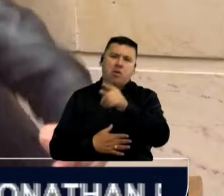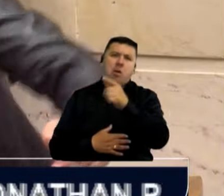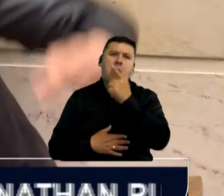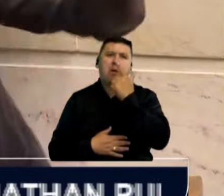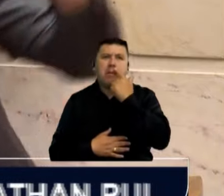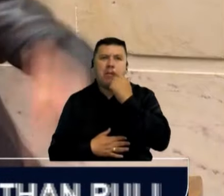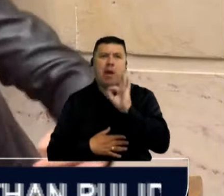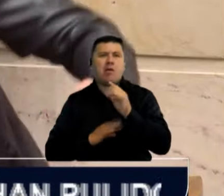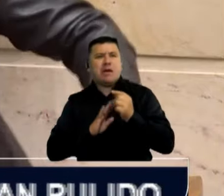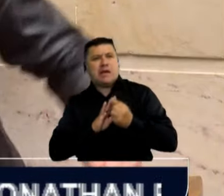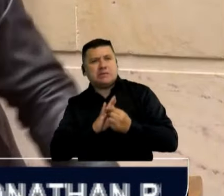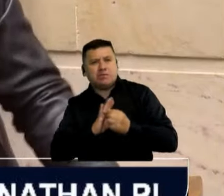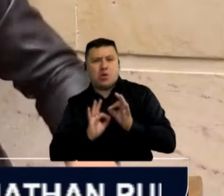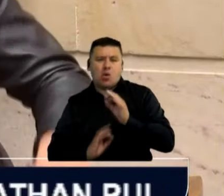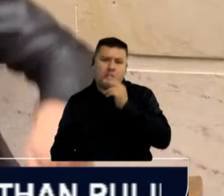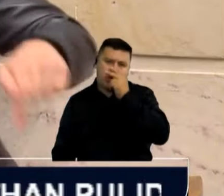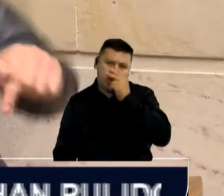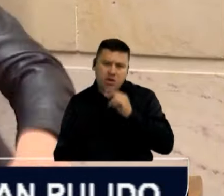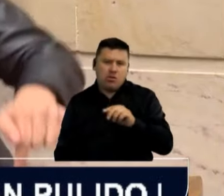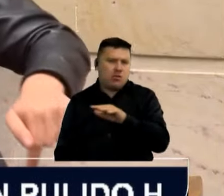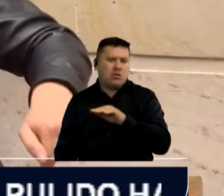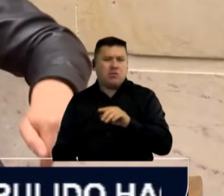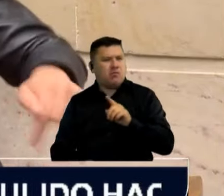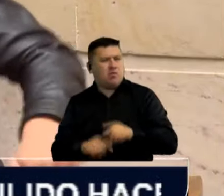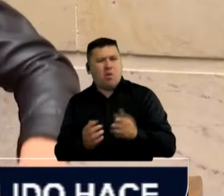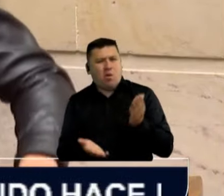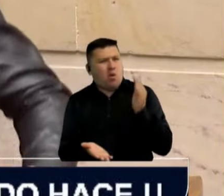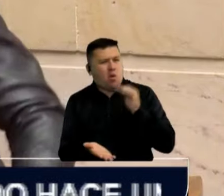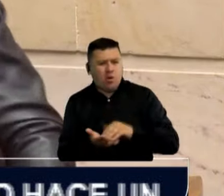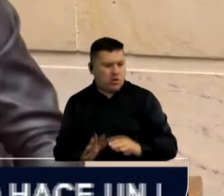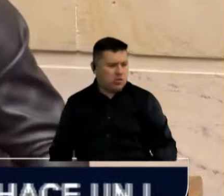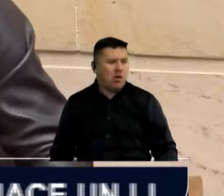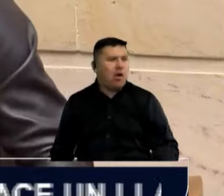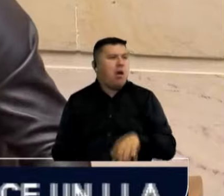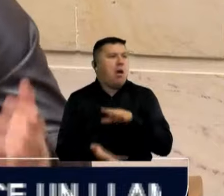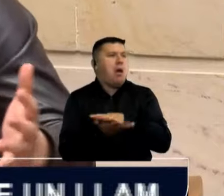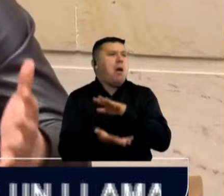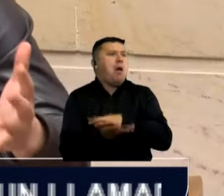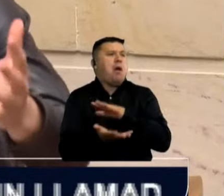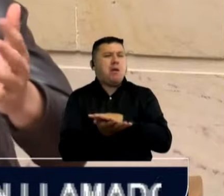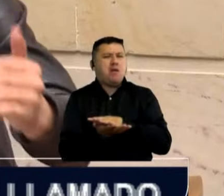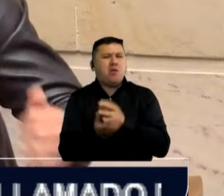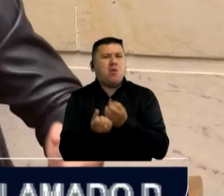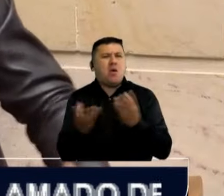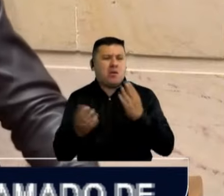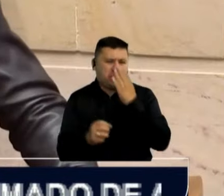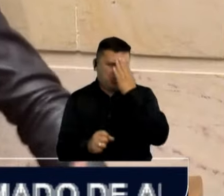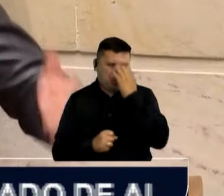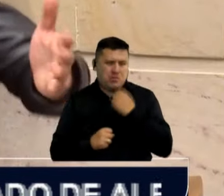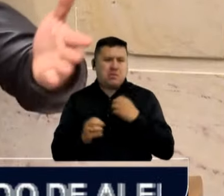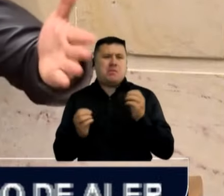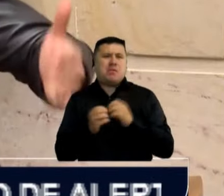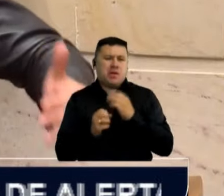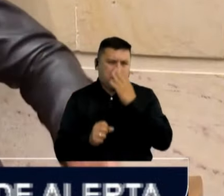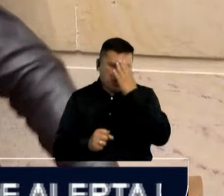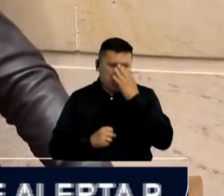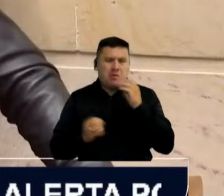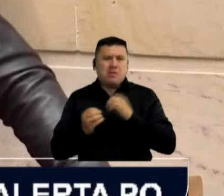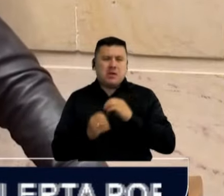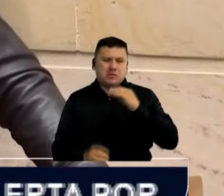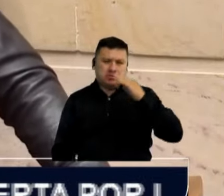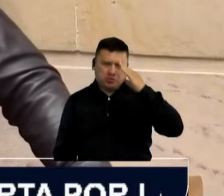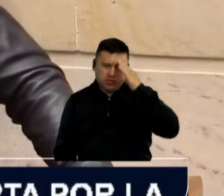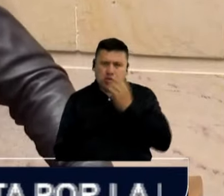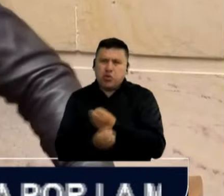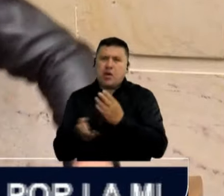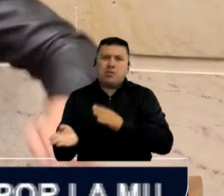padre, su esposo, su hijo. Esto no se puede volver paisaje. ¿Cuántos militares más, cuántos policías más tienen